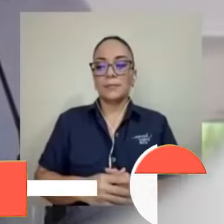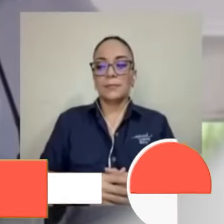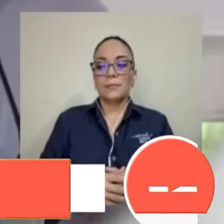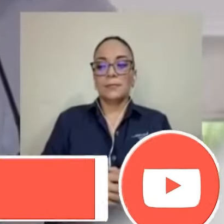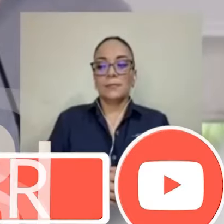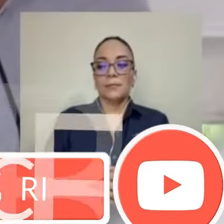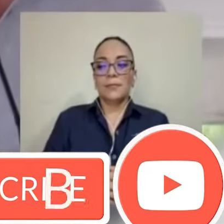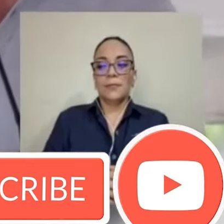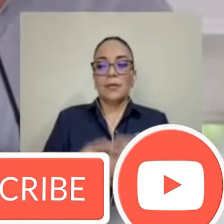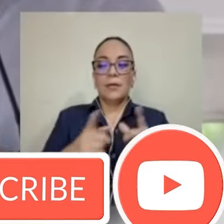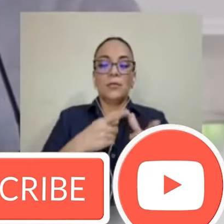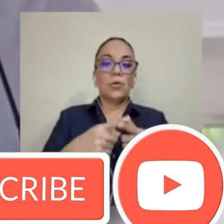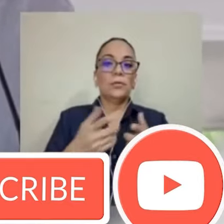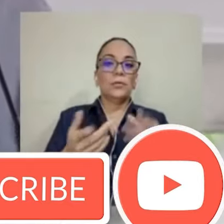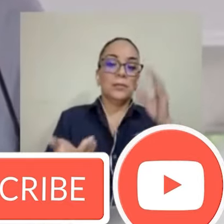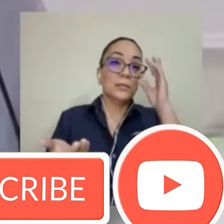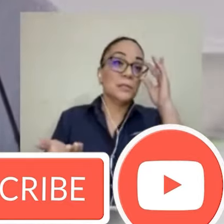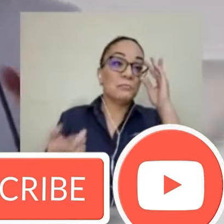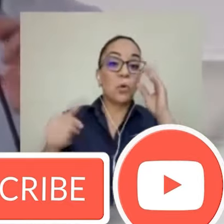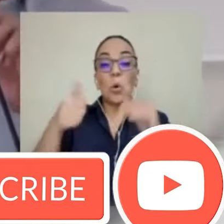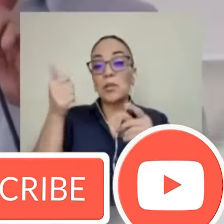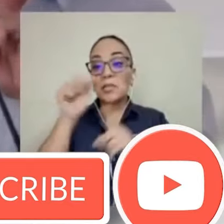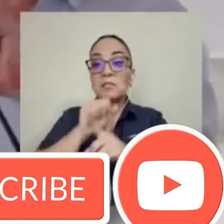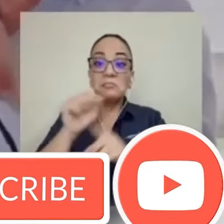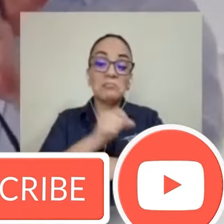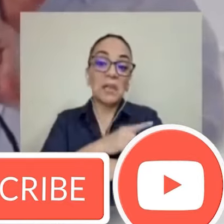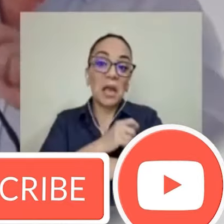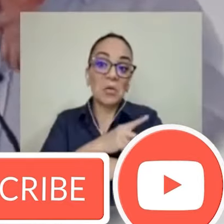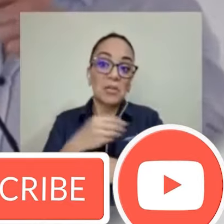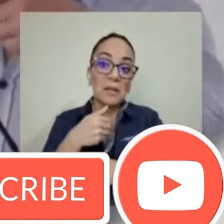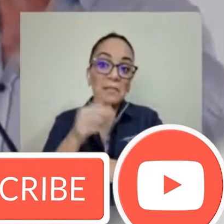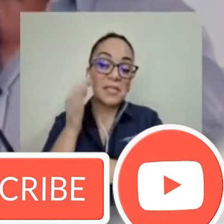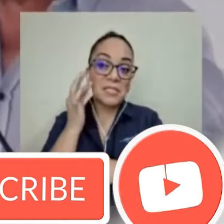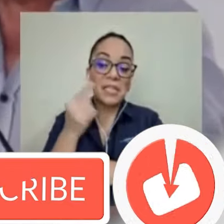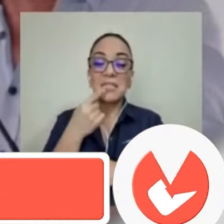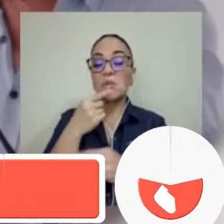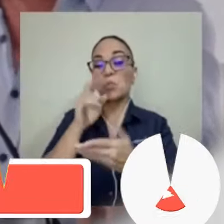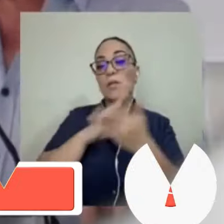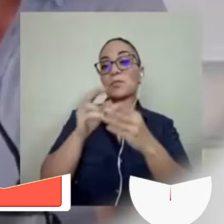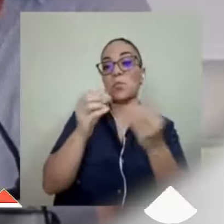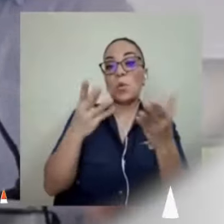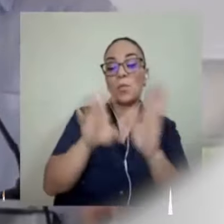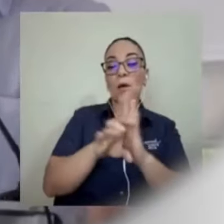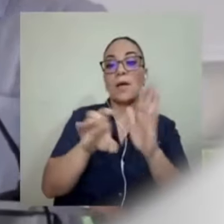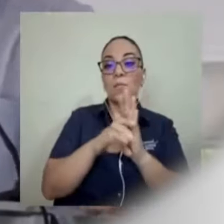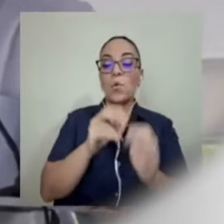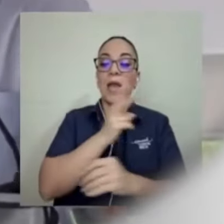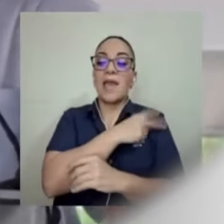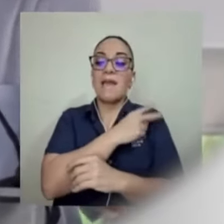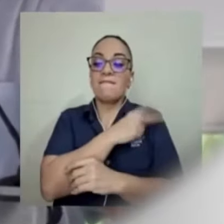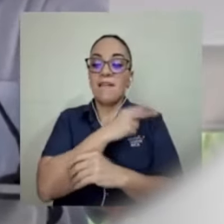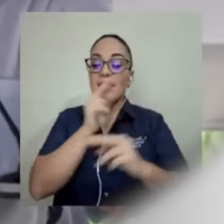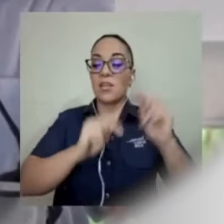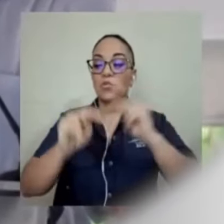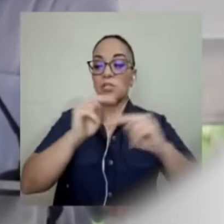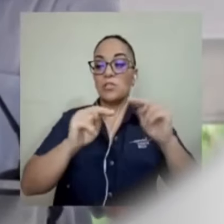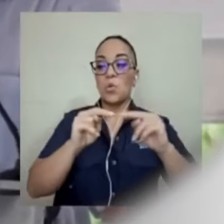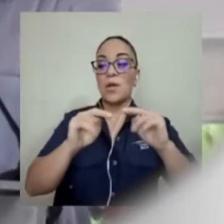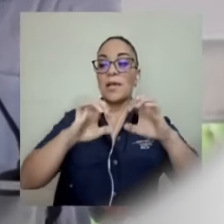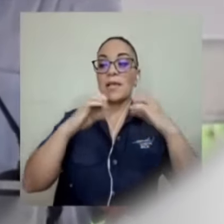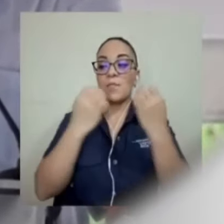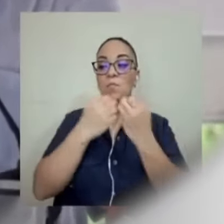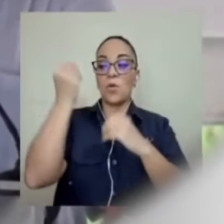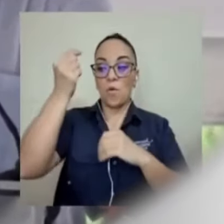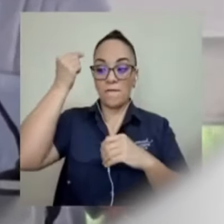otros pecados de la ministra decirle a las universidades públicas como la jefa de la negociación del del equipo de